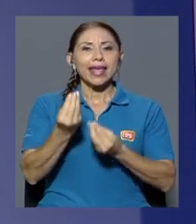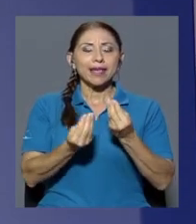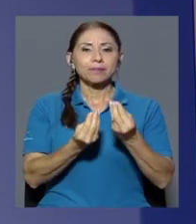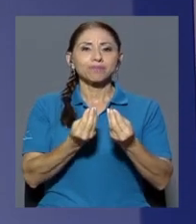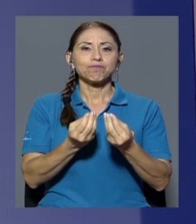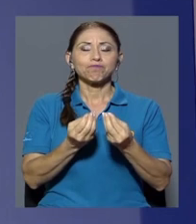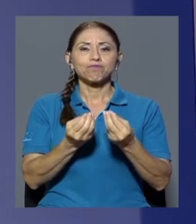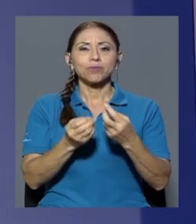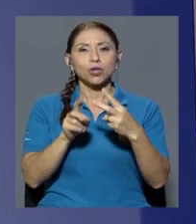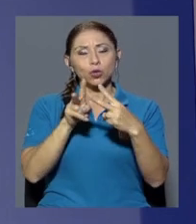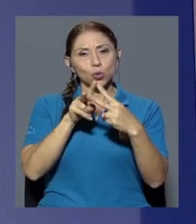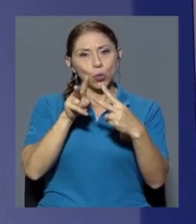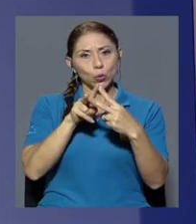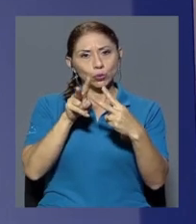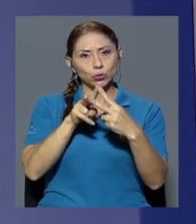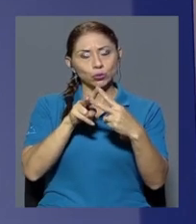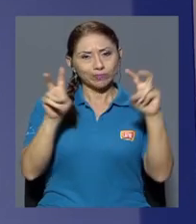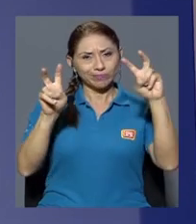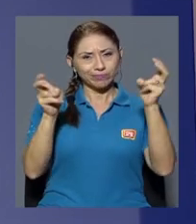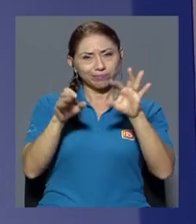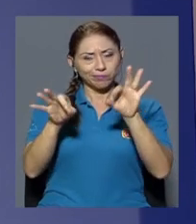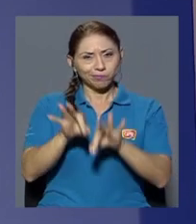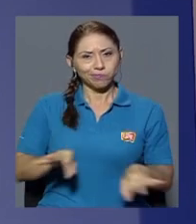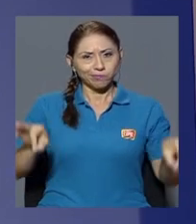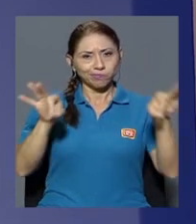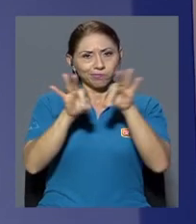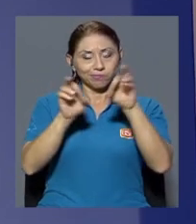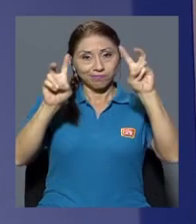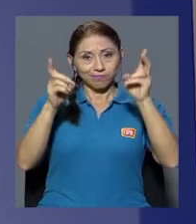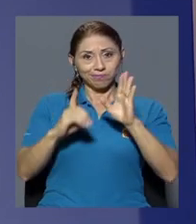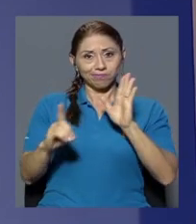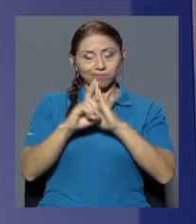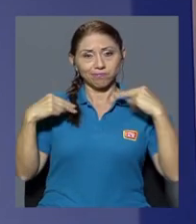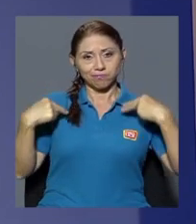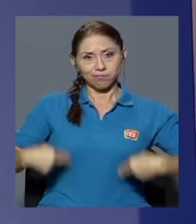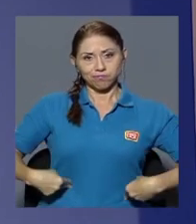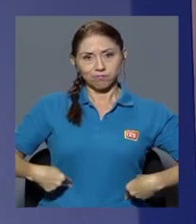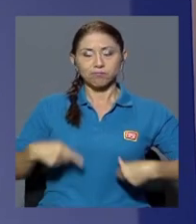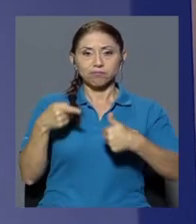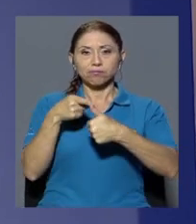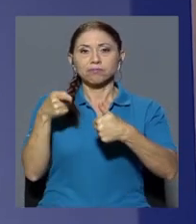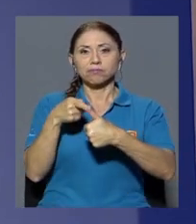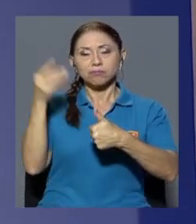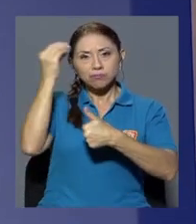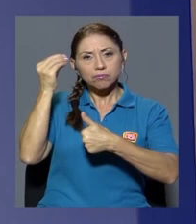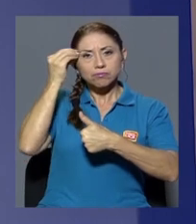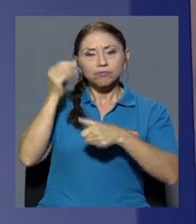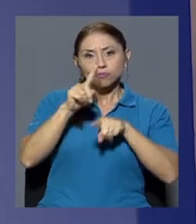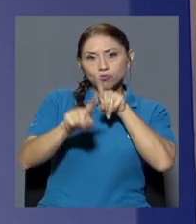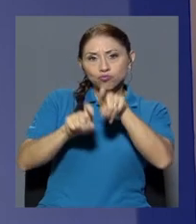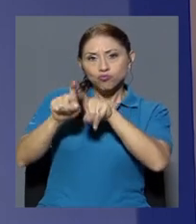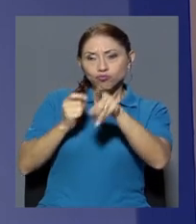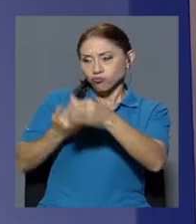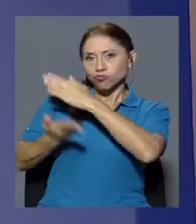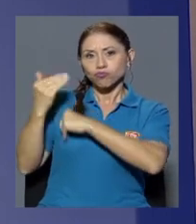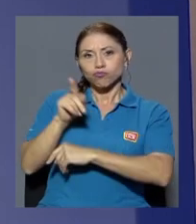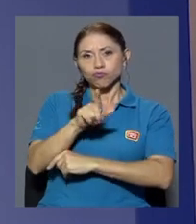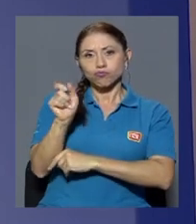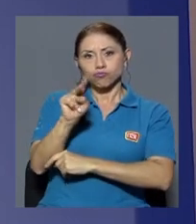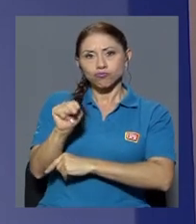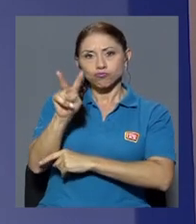dos apuntes muy importantes en temas de derechos humanos uno es la opinión consultiva en noviembre del año pasado